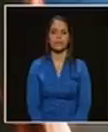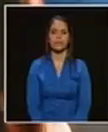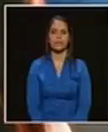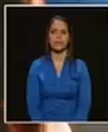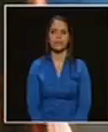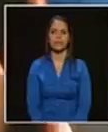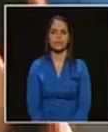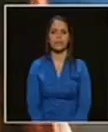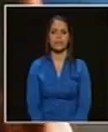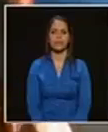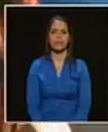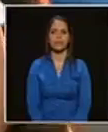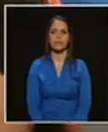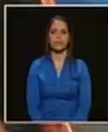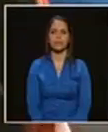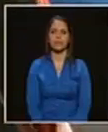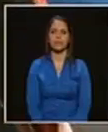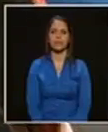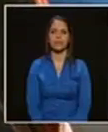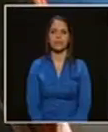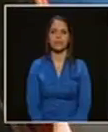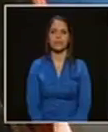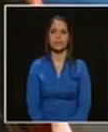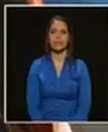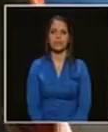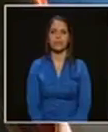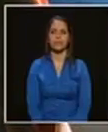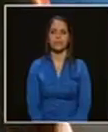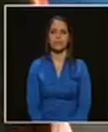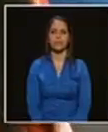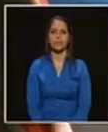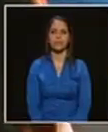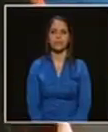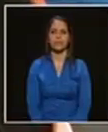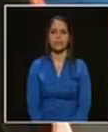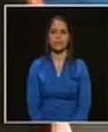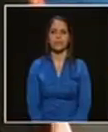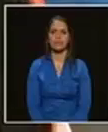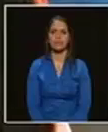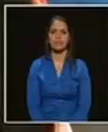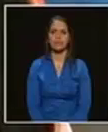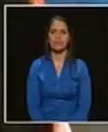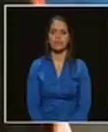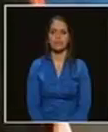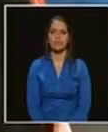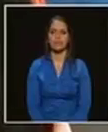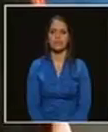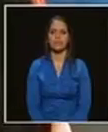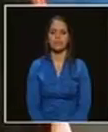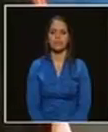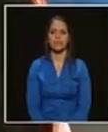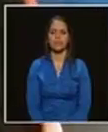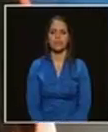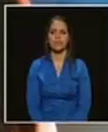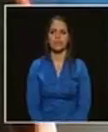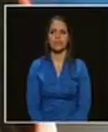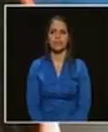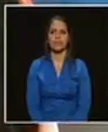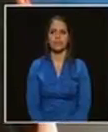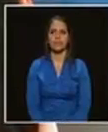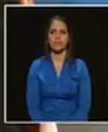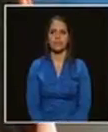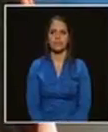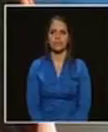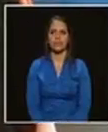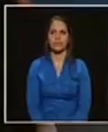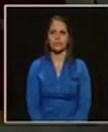Me gustaría estudiar mucho más, una maestría, pues como con niños con discapacidad, alguna cosa pues que tenga que ver con niños con